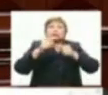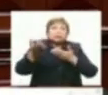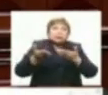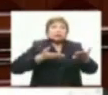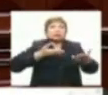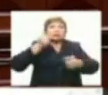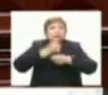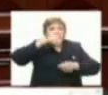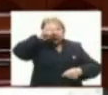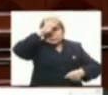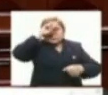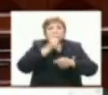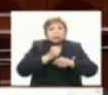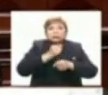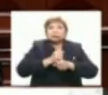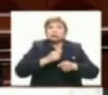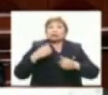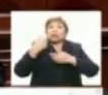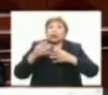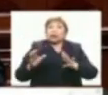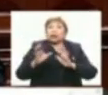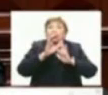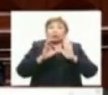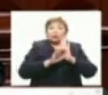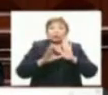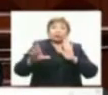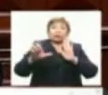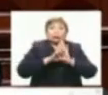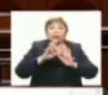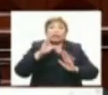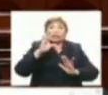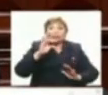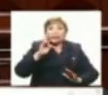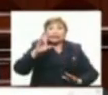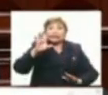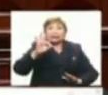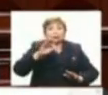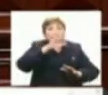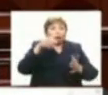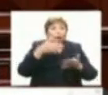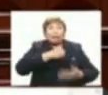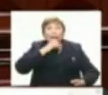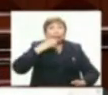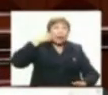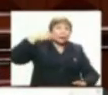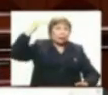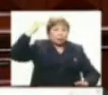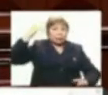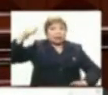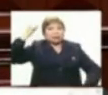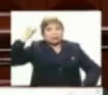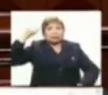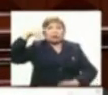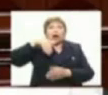servidumbre. Recién con la Constitución del 79, todos los adultos pudimos ejercer el derecho al